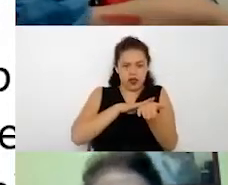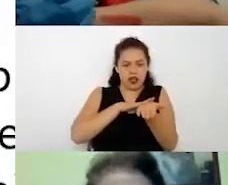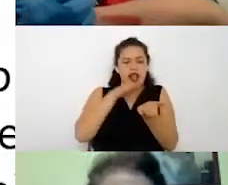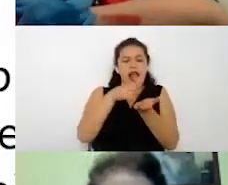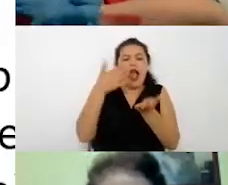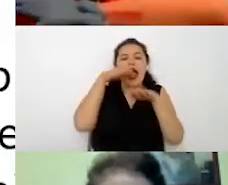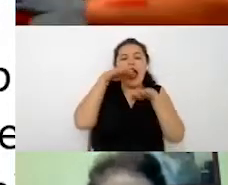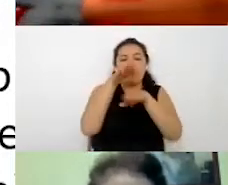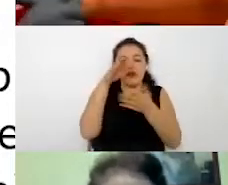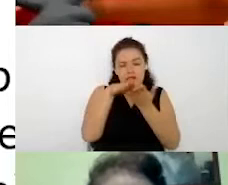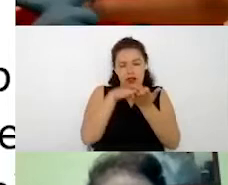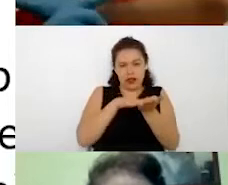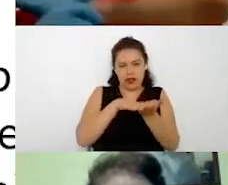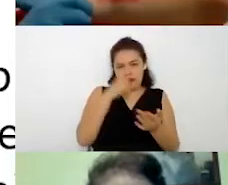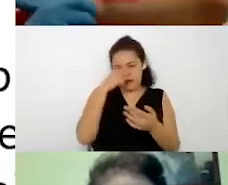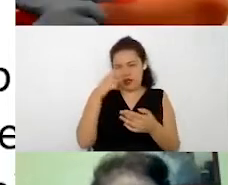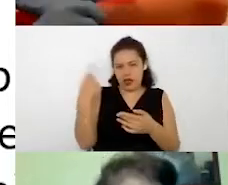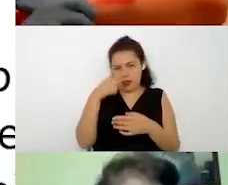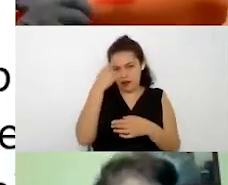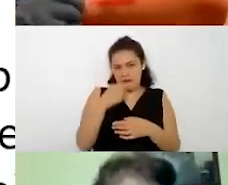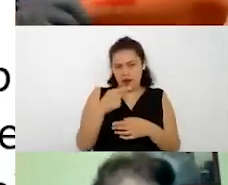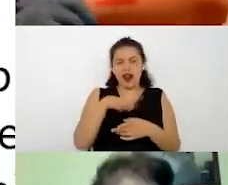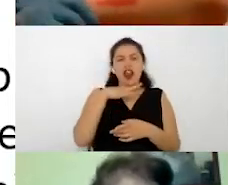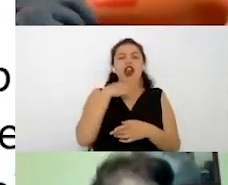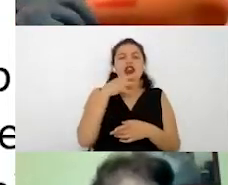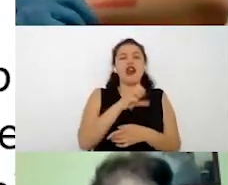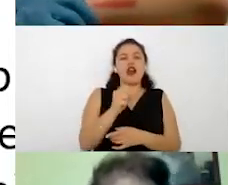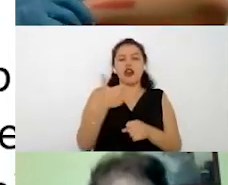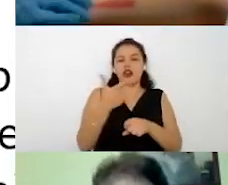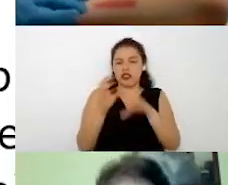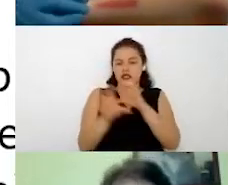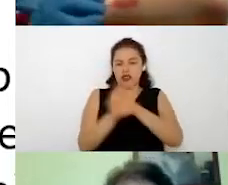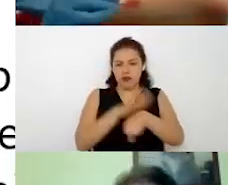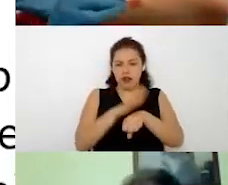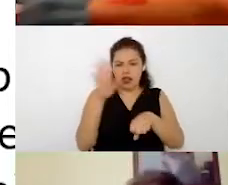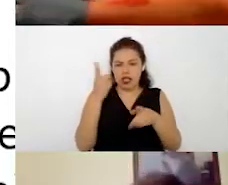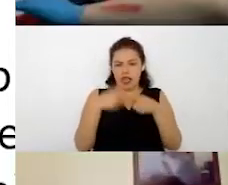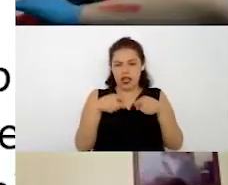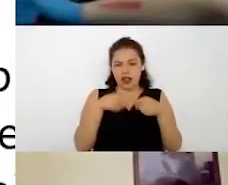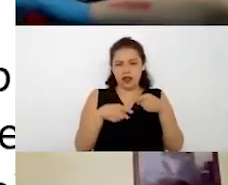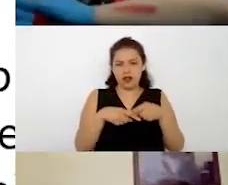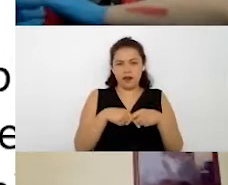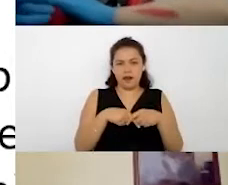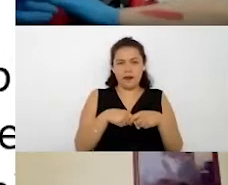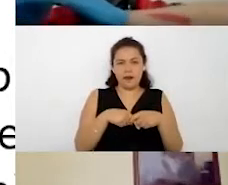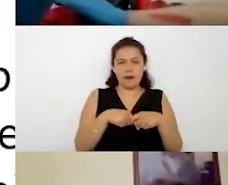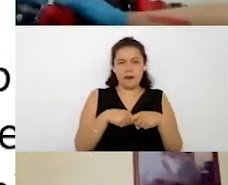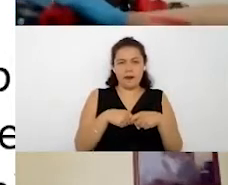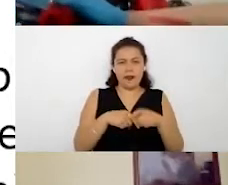Con el fin de quitar residuos de suciedad y demás. ¿Ok? Una vez que hice